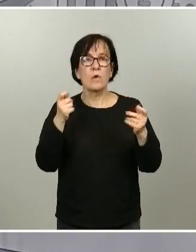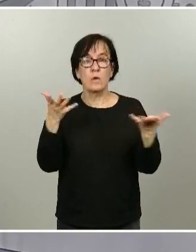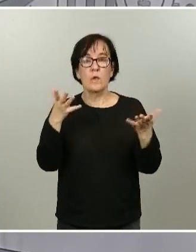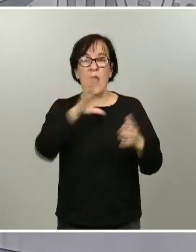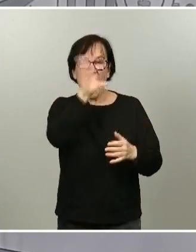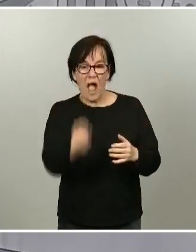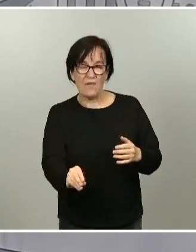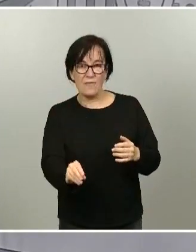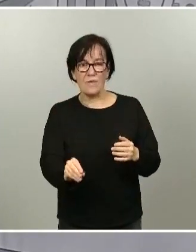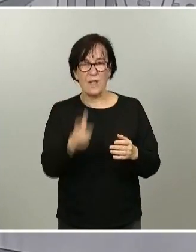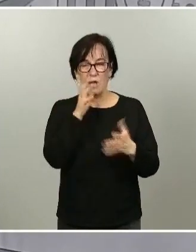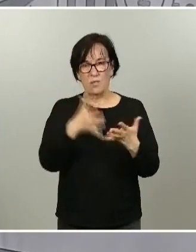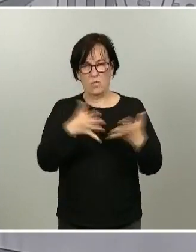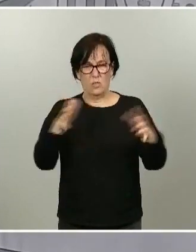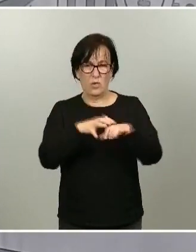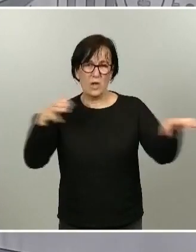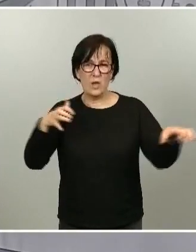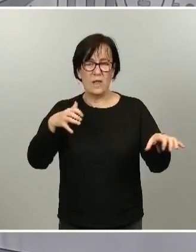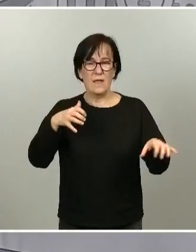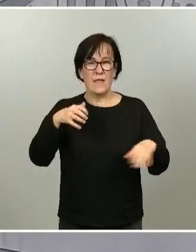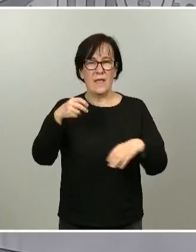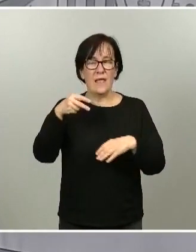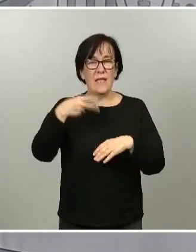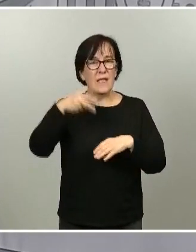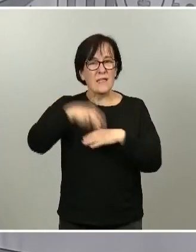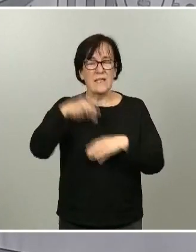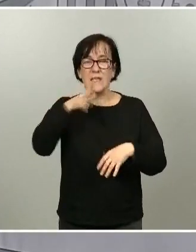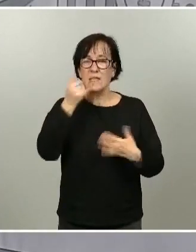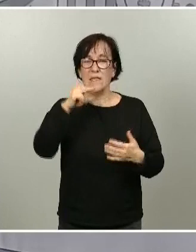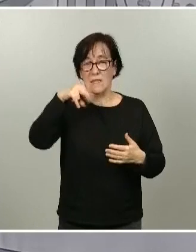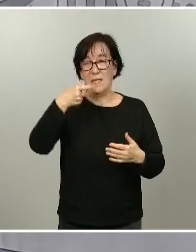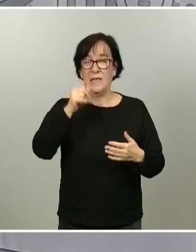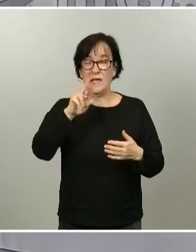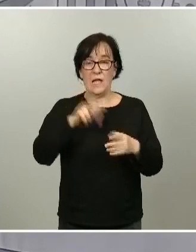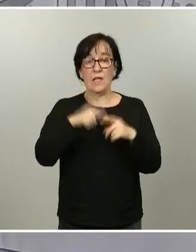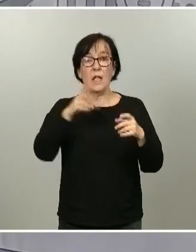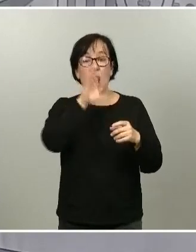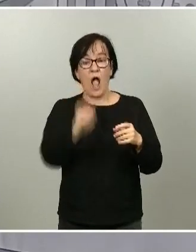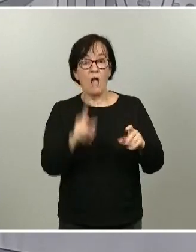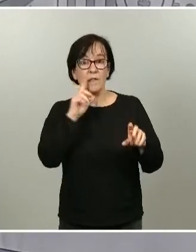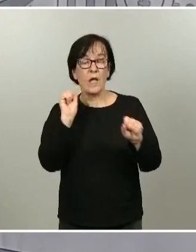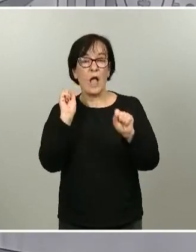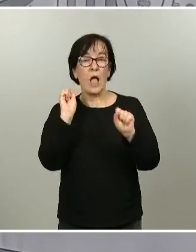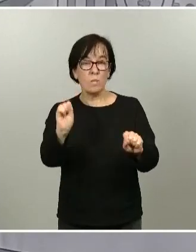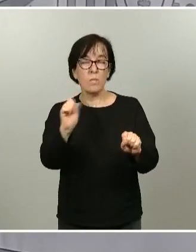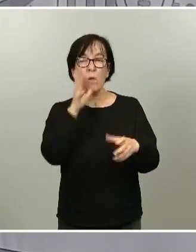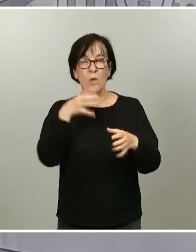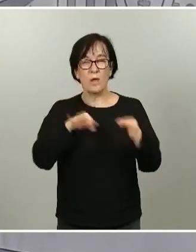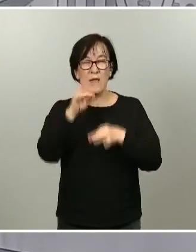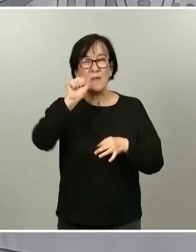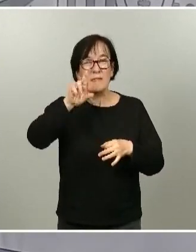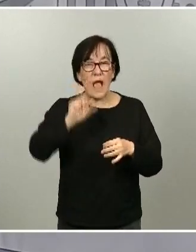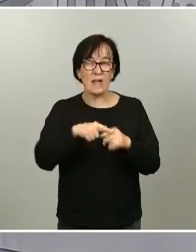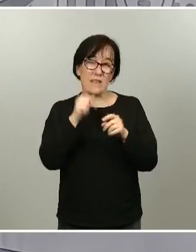países ampliamente poblados como Nigeria, ¿es producto de que la población africana está inmunizada por otras epidemias de SARS, de la familia del coronavirus?